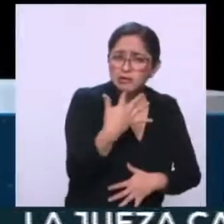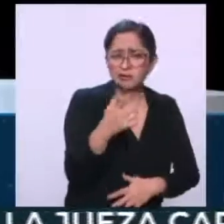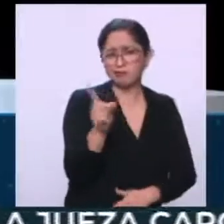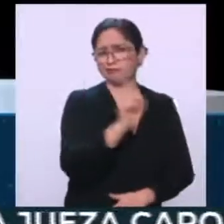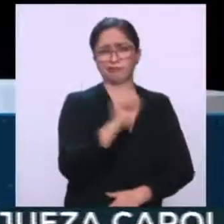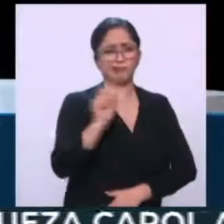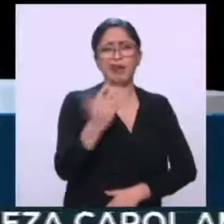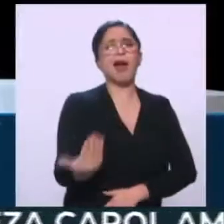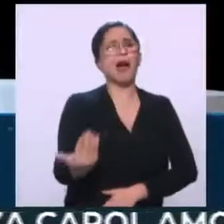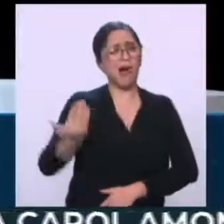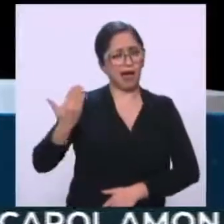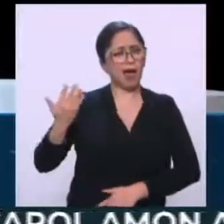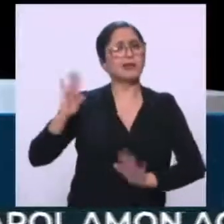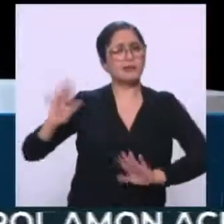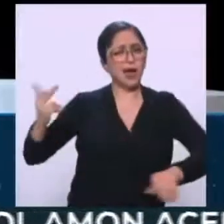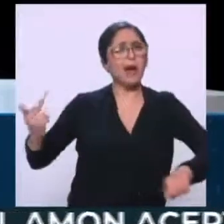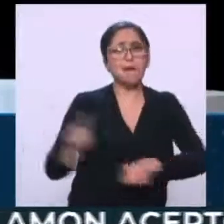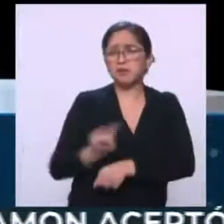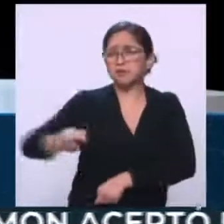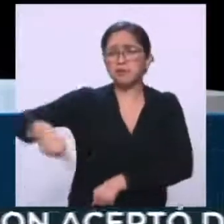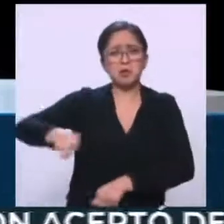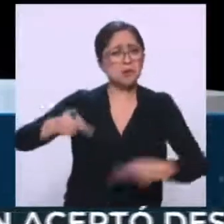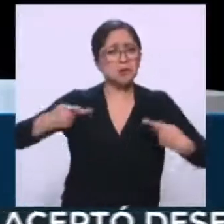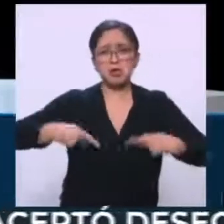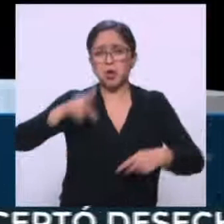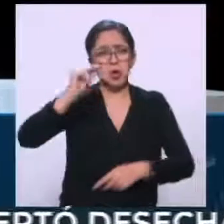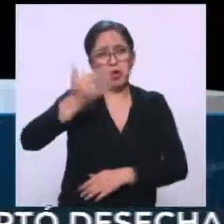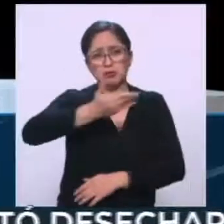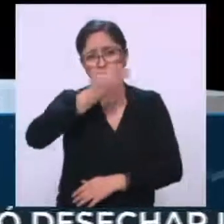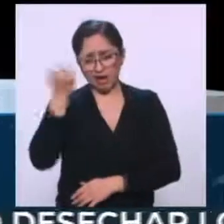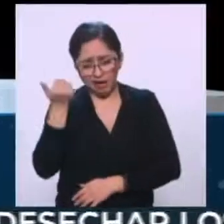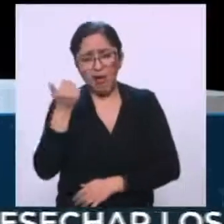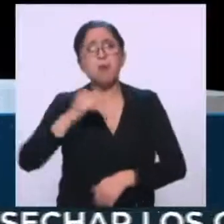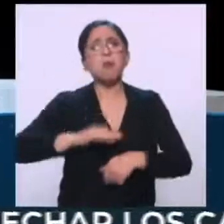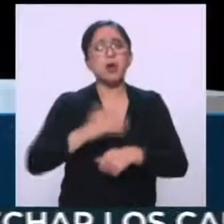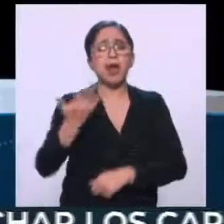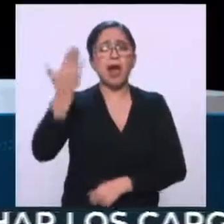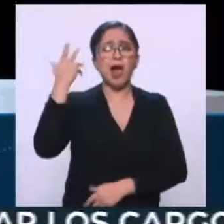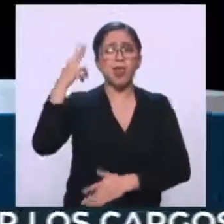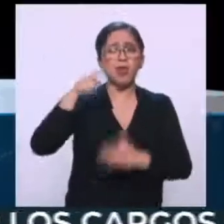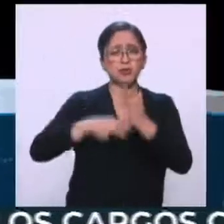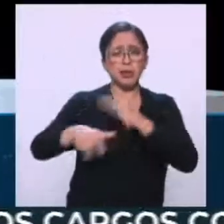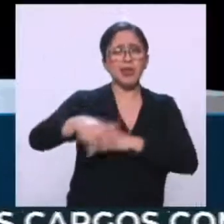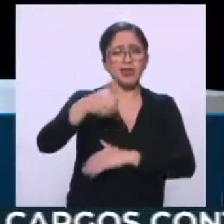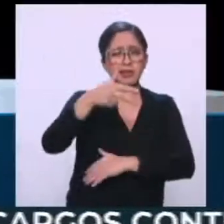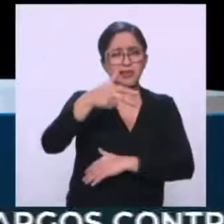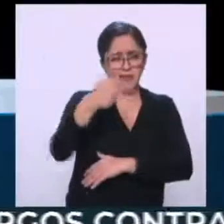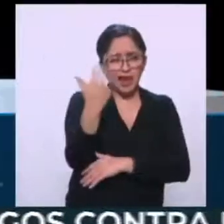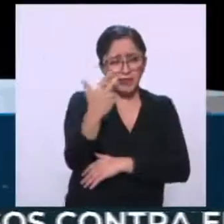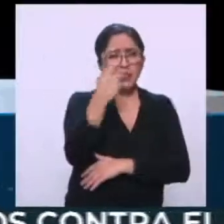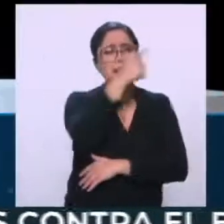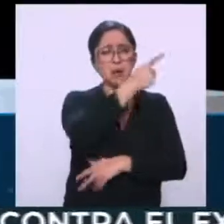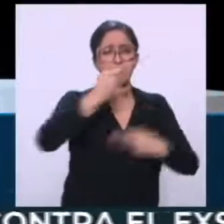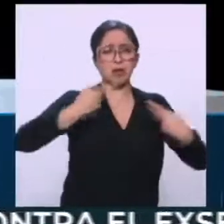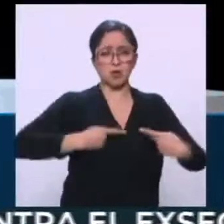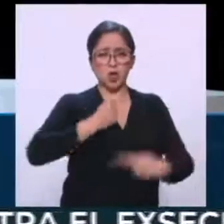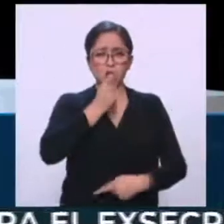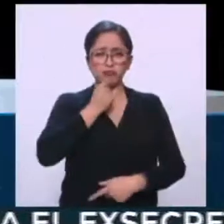el 2013, ya unos agentes de agencias de seguridad de Estados Unidos